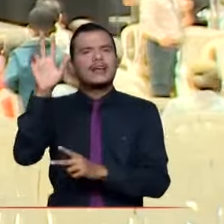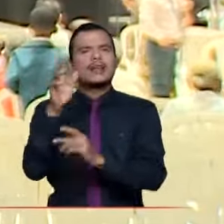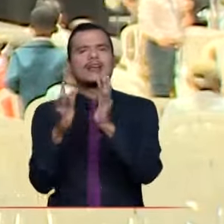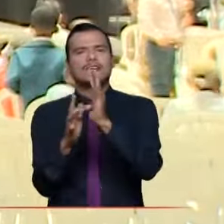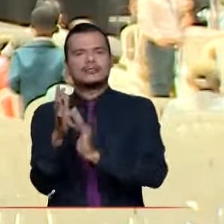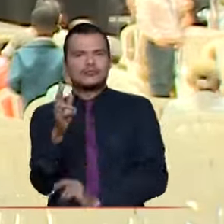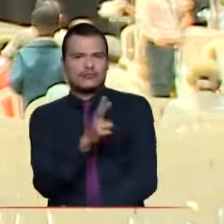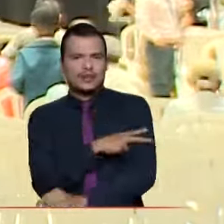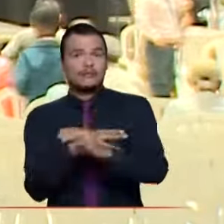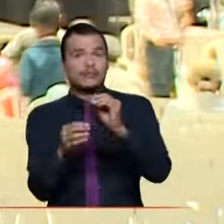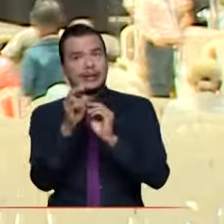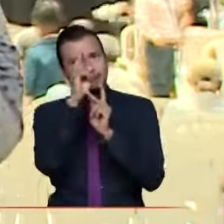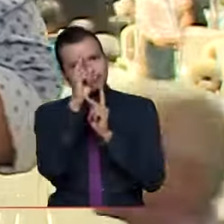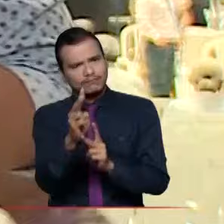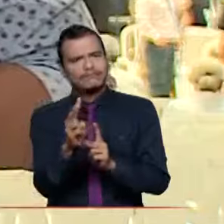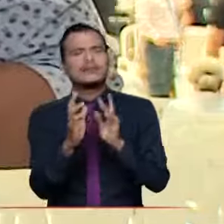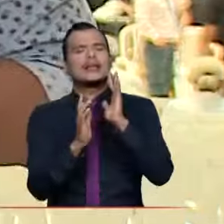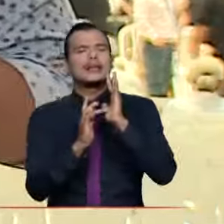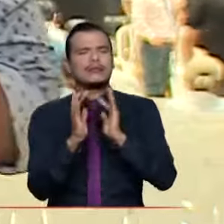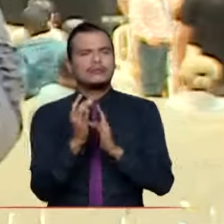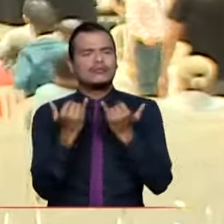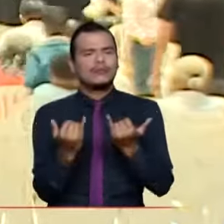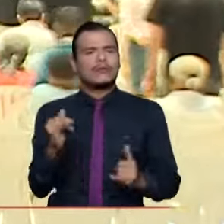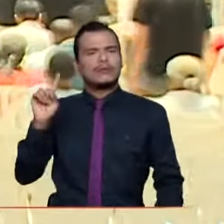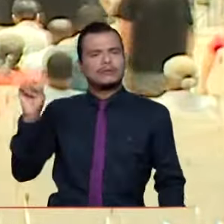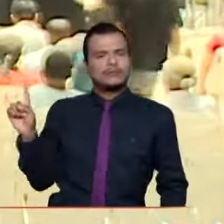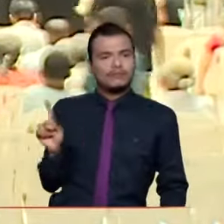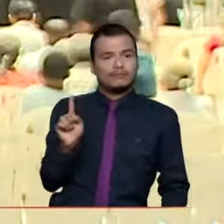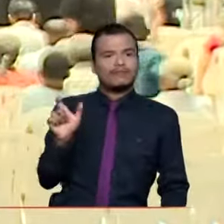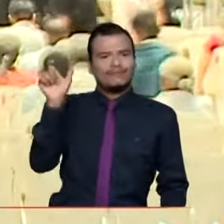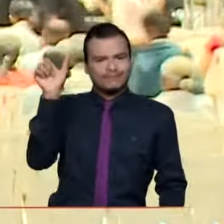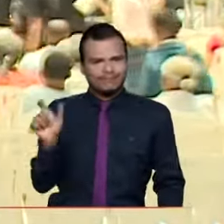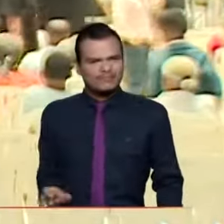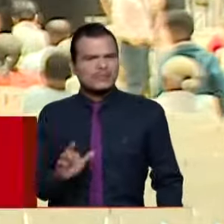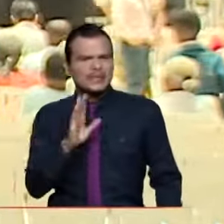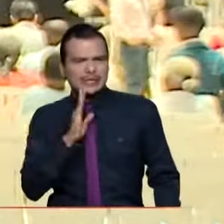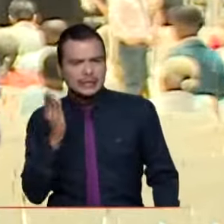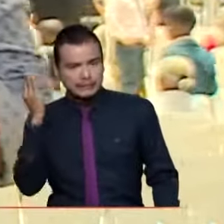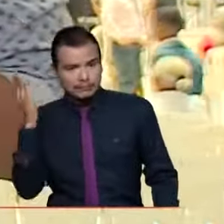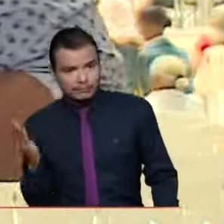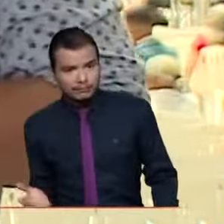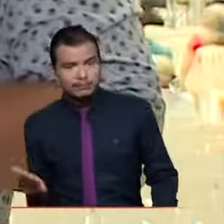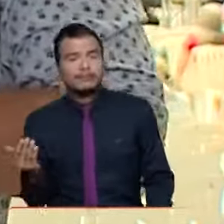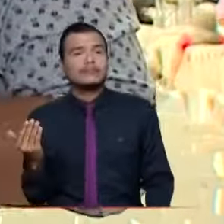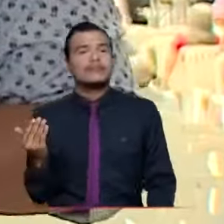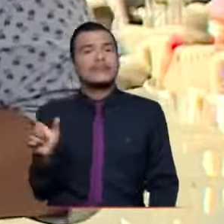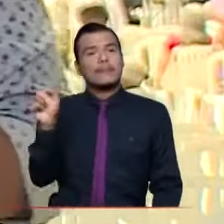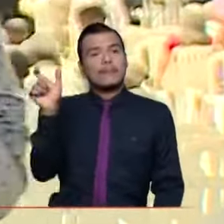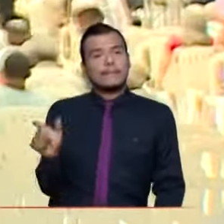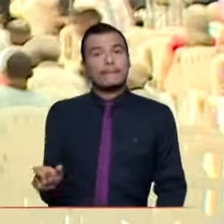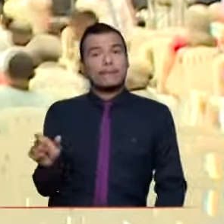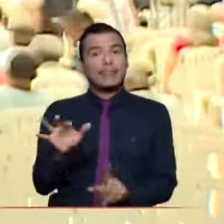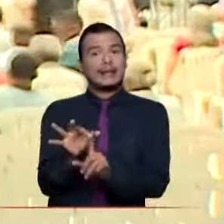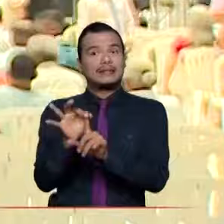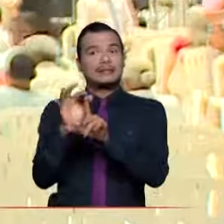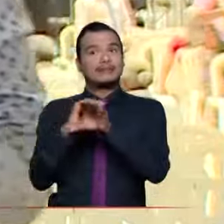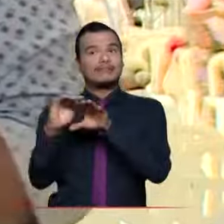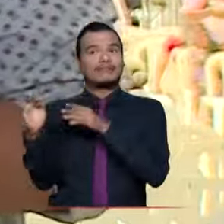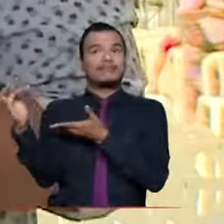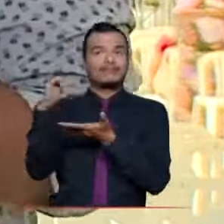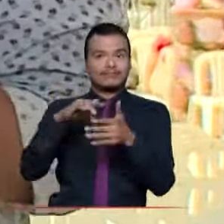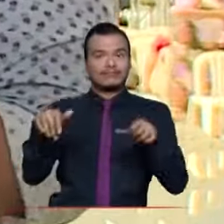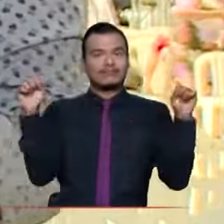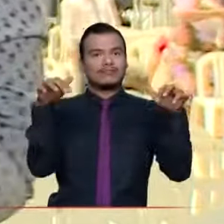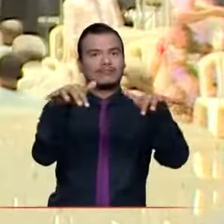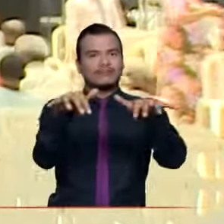Jesús. Justamente nos encontramos con uno de las personas, con uno de los invitados especiales en esta